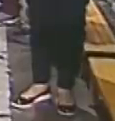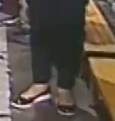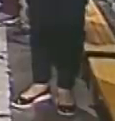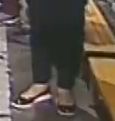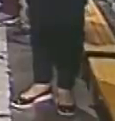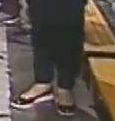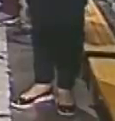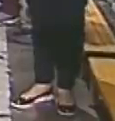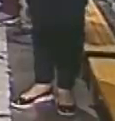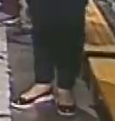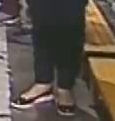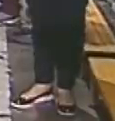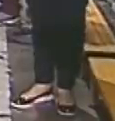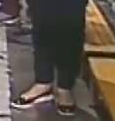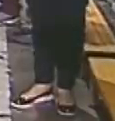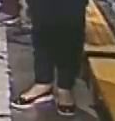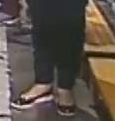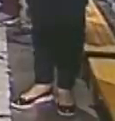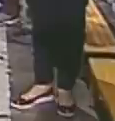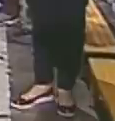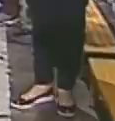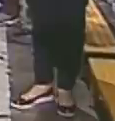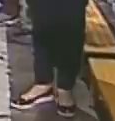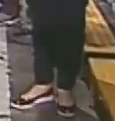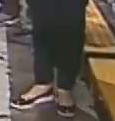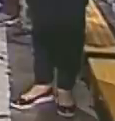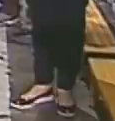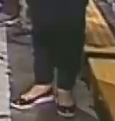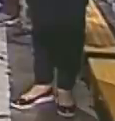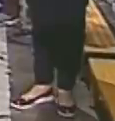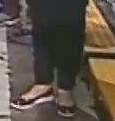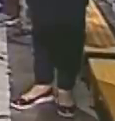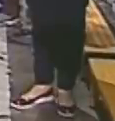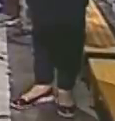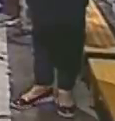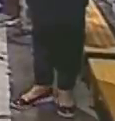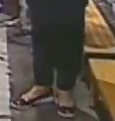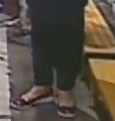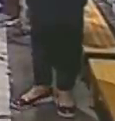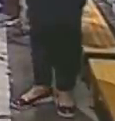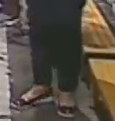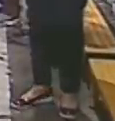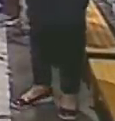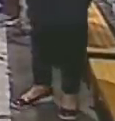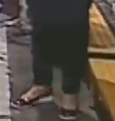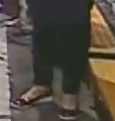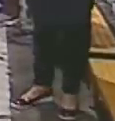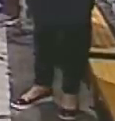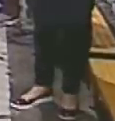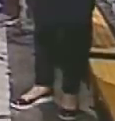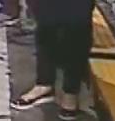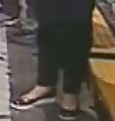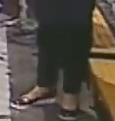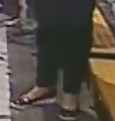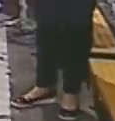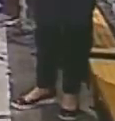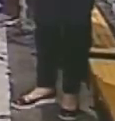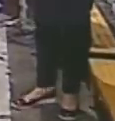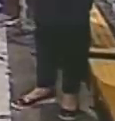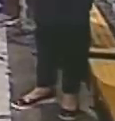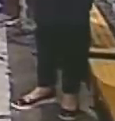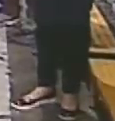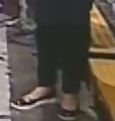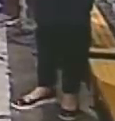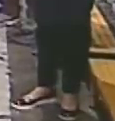arena para que crezca lo que tiene que crecer. Crezca el amor a